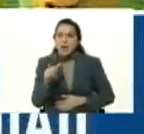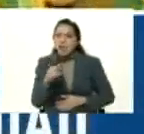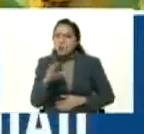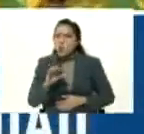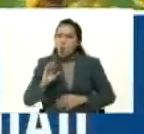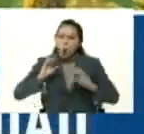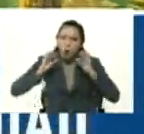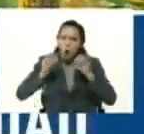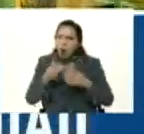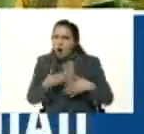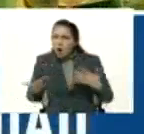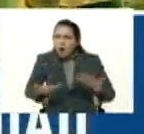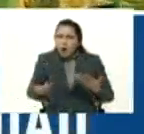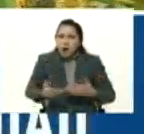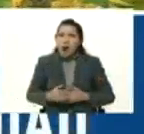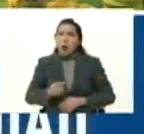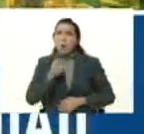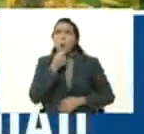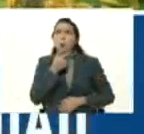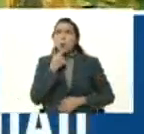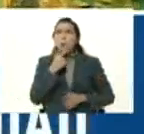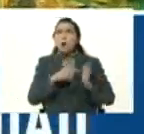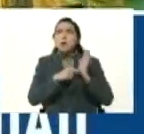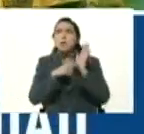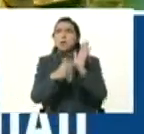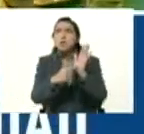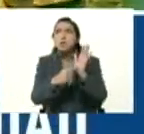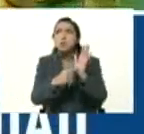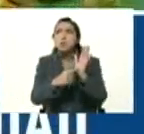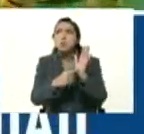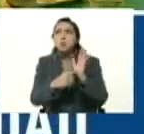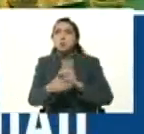se ve tan bonito su presentación? A soya.